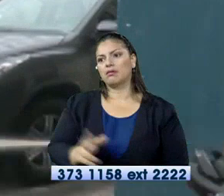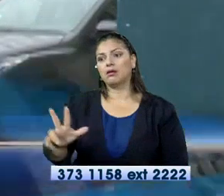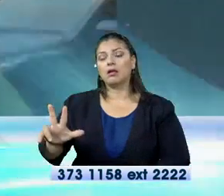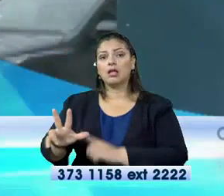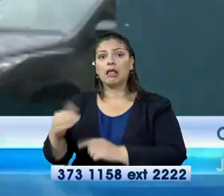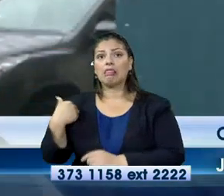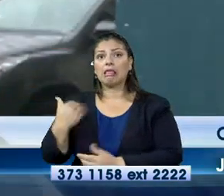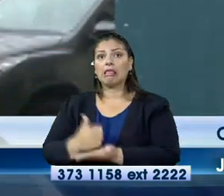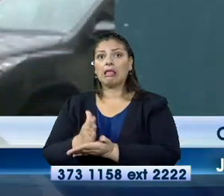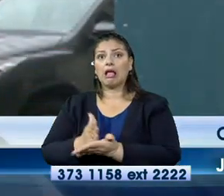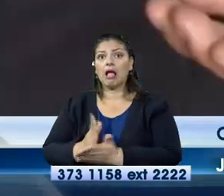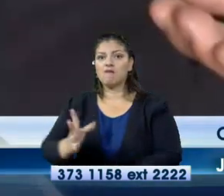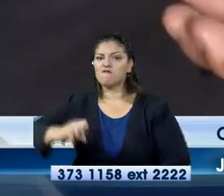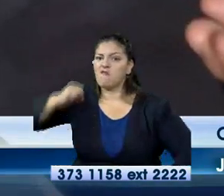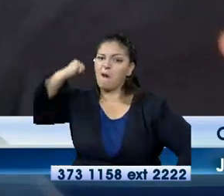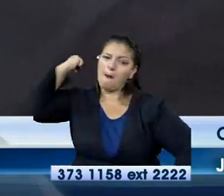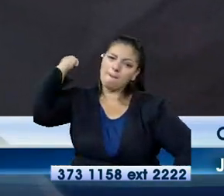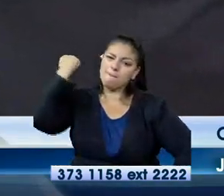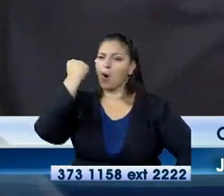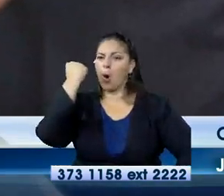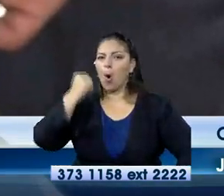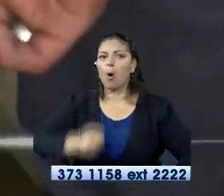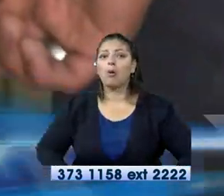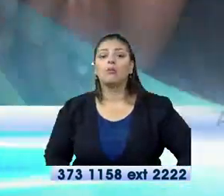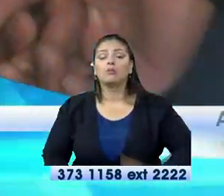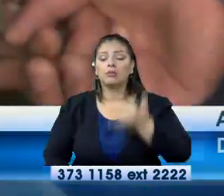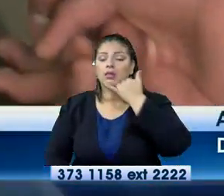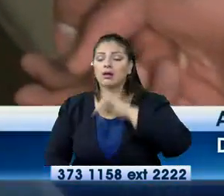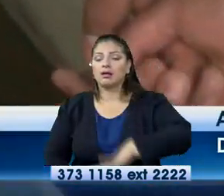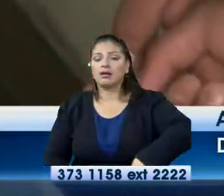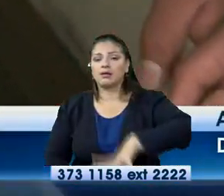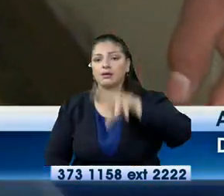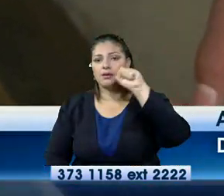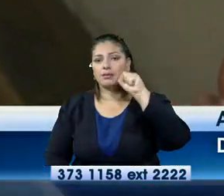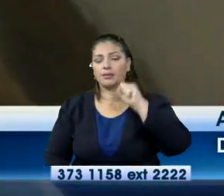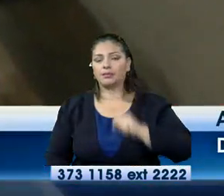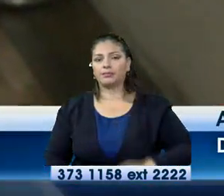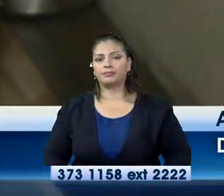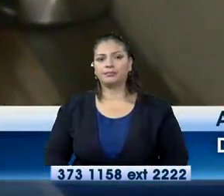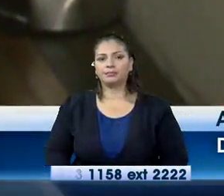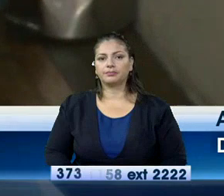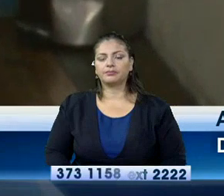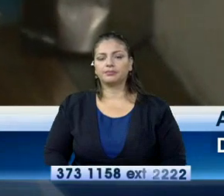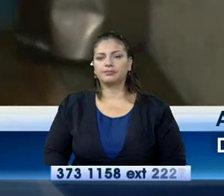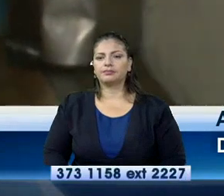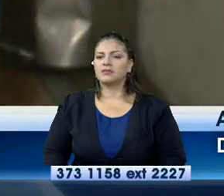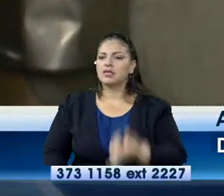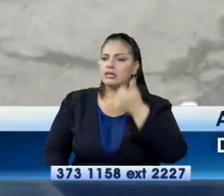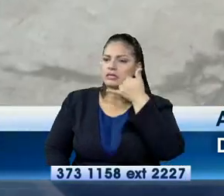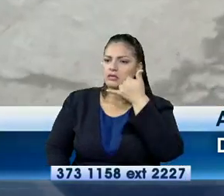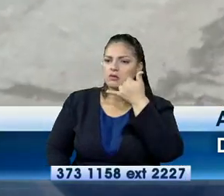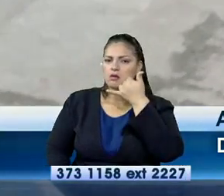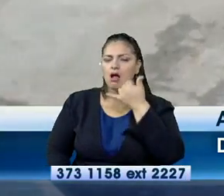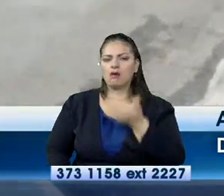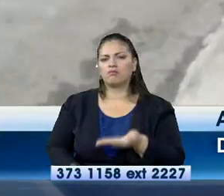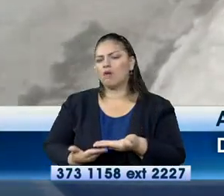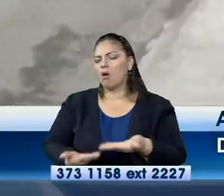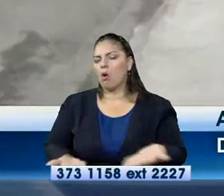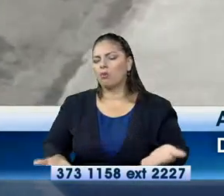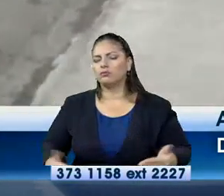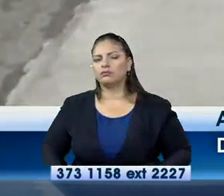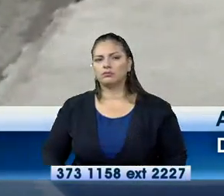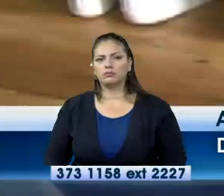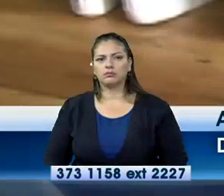y de igual manera proceder con la sustracción de las cosas que tenían, como celulares o... La gente se